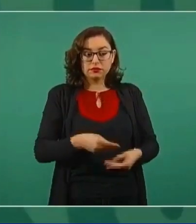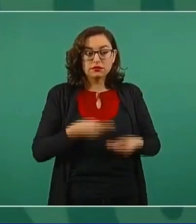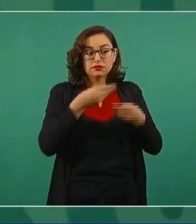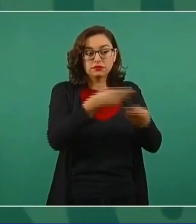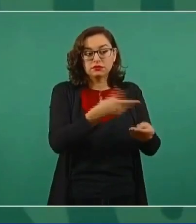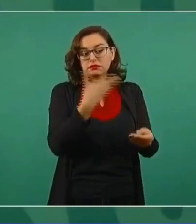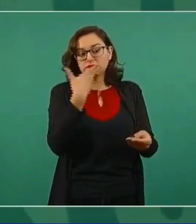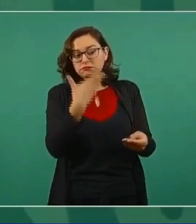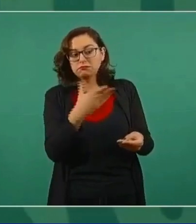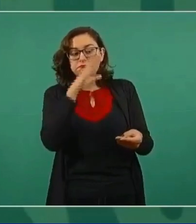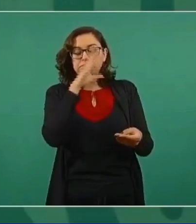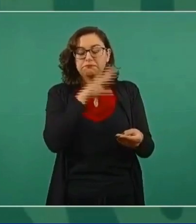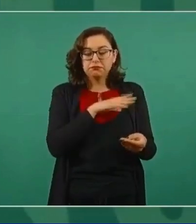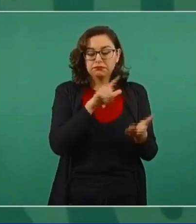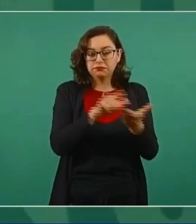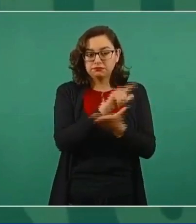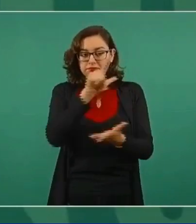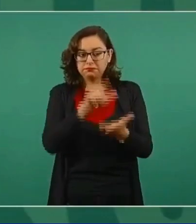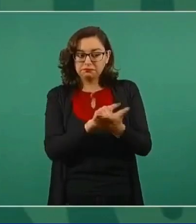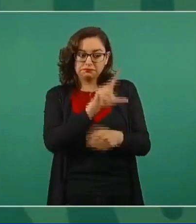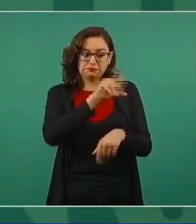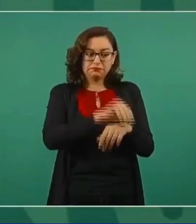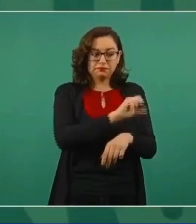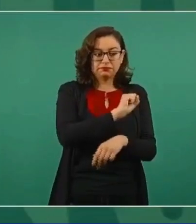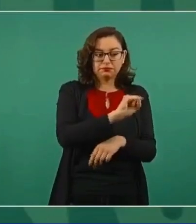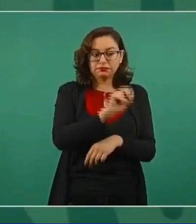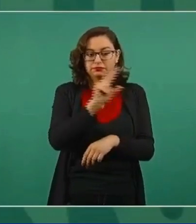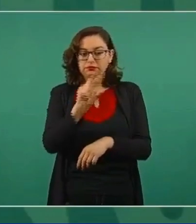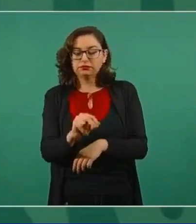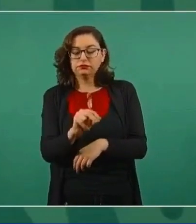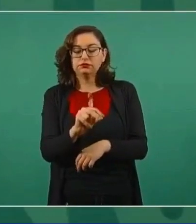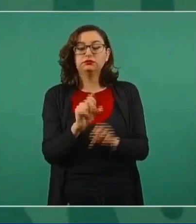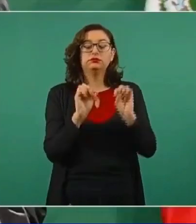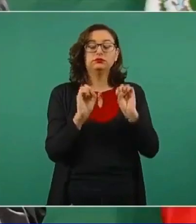si legalmente se puede, si hubo